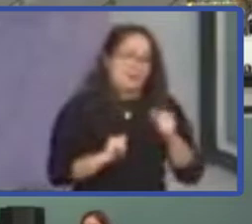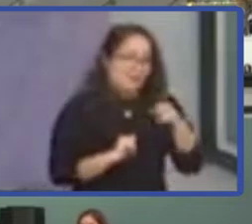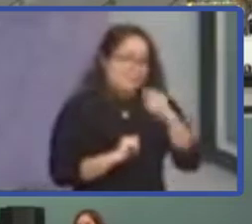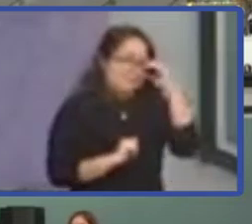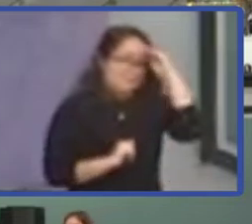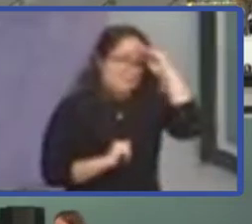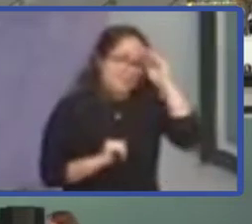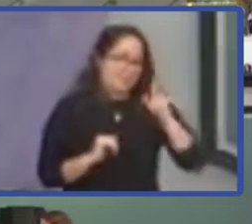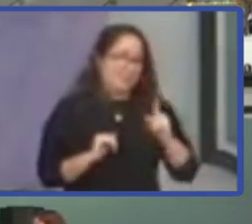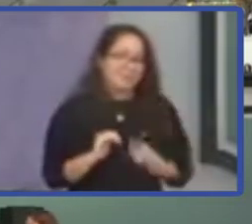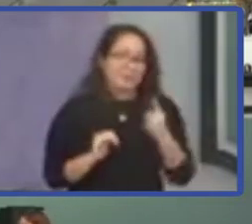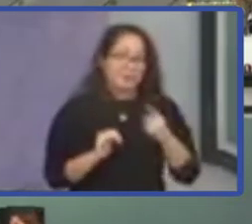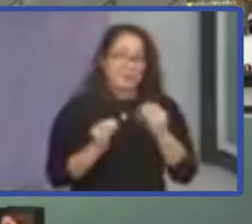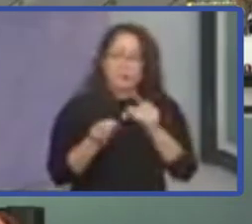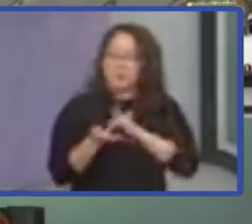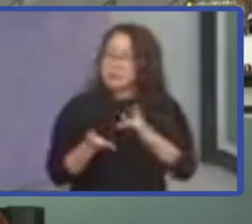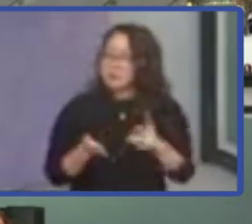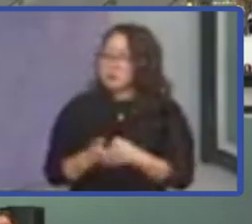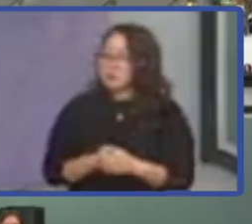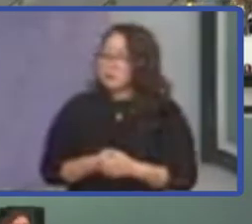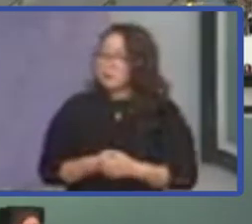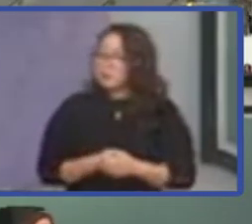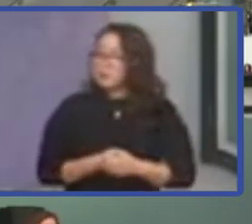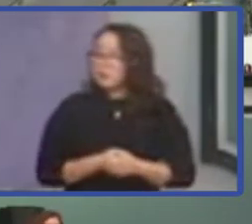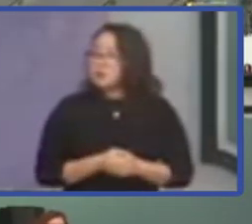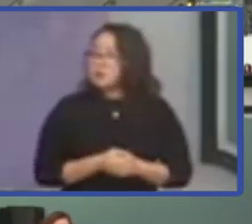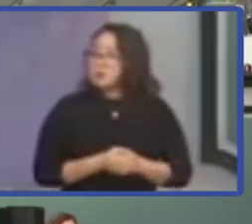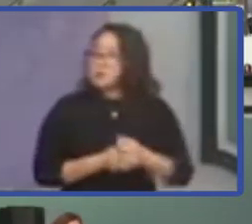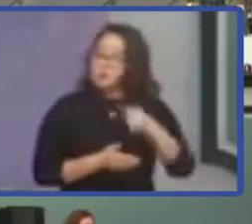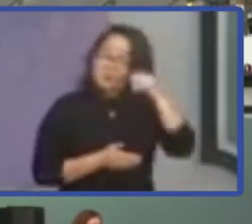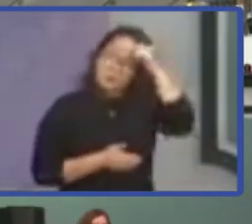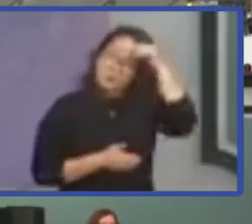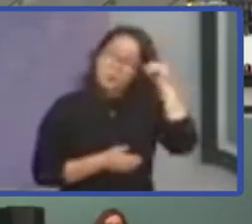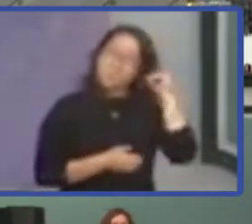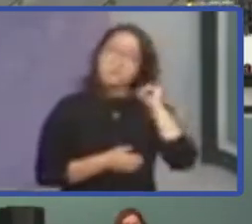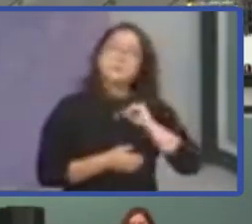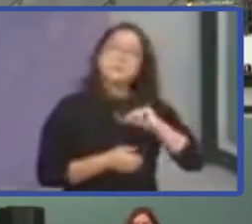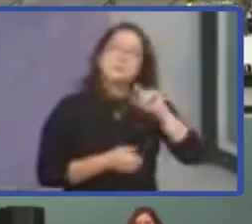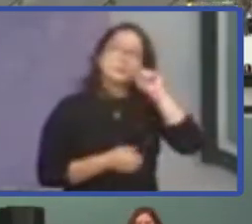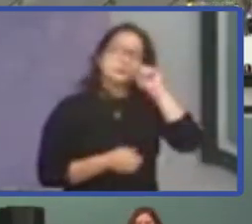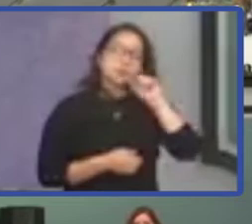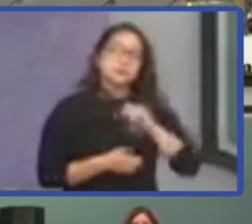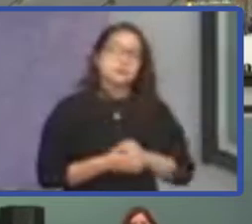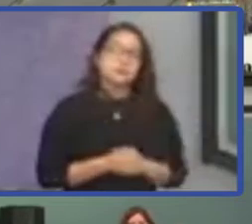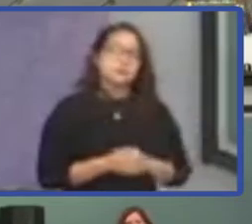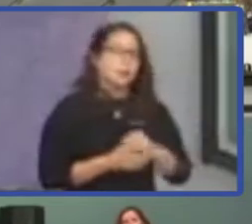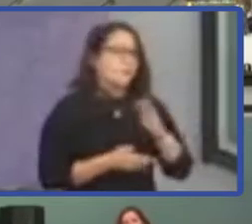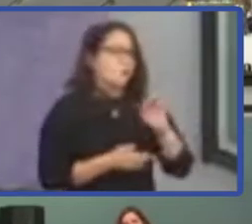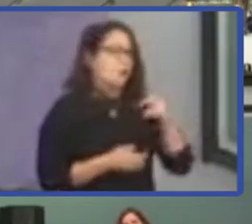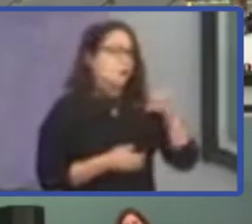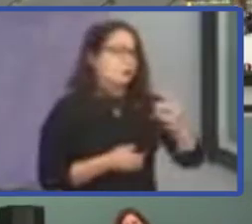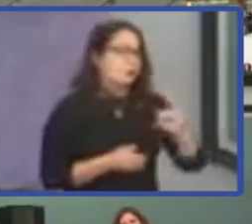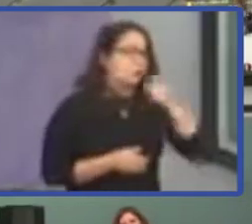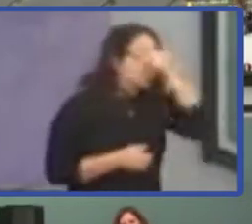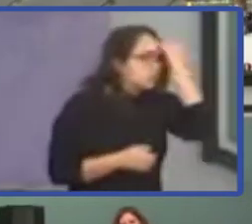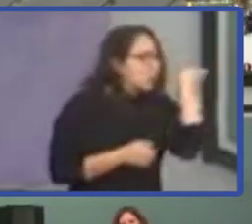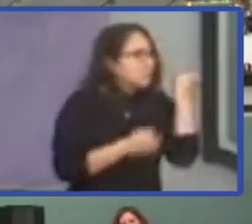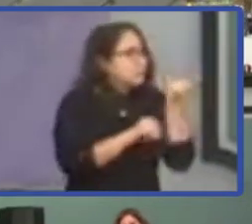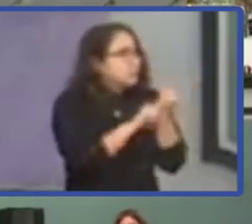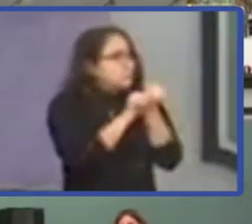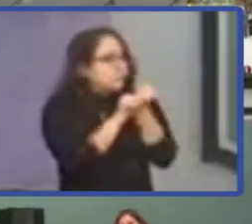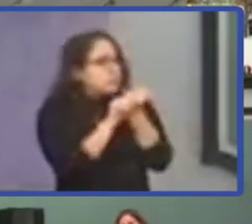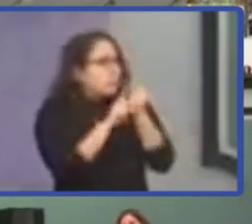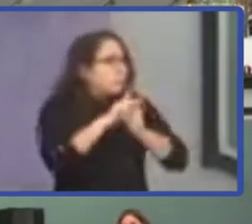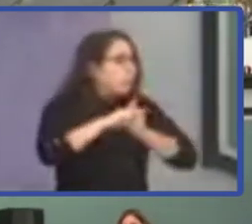ok gracias de hecho él era no se sabe que haya estudiado matemáticas pero se sabe que se llevaba muy bien con Bióy Casares al que le